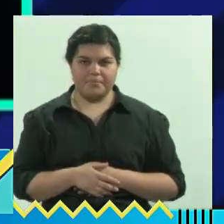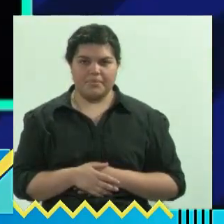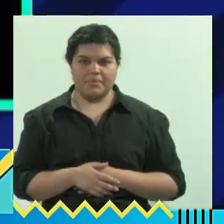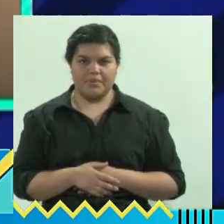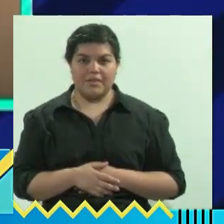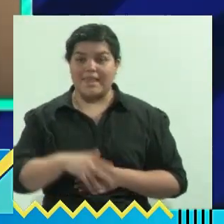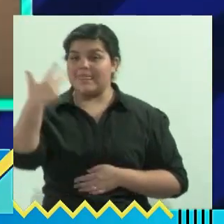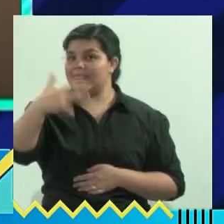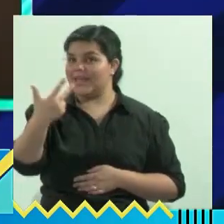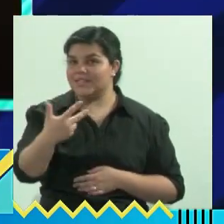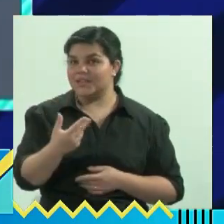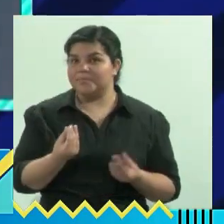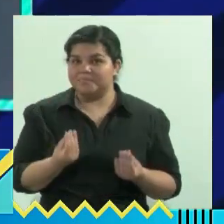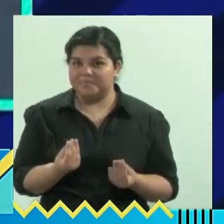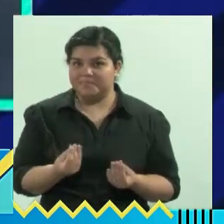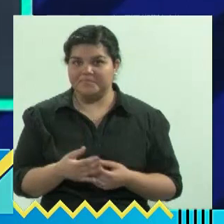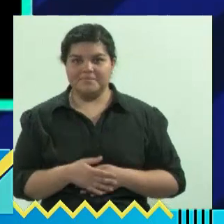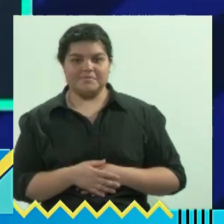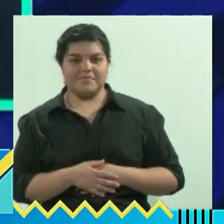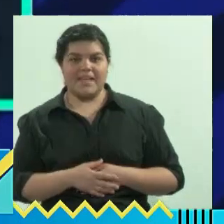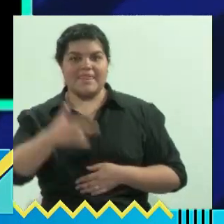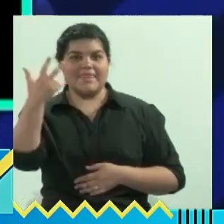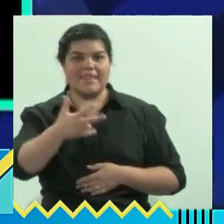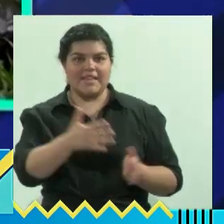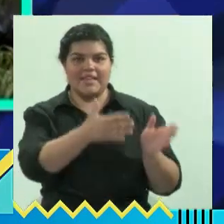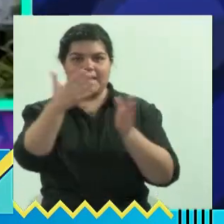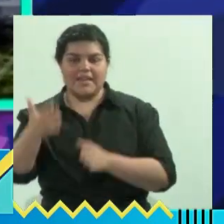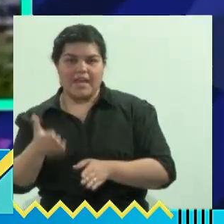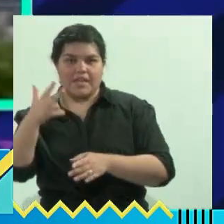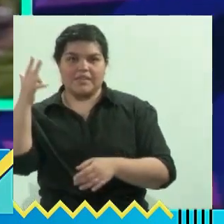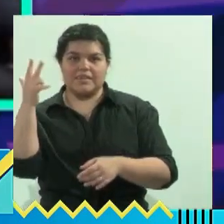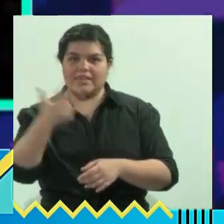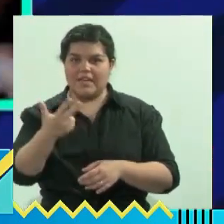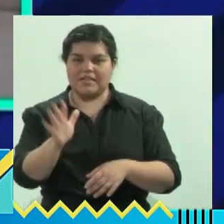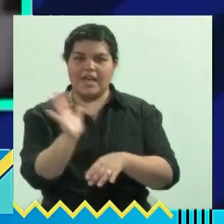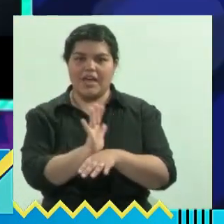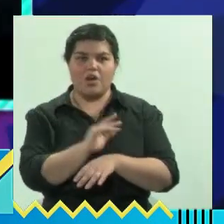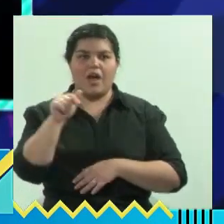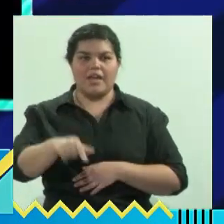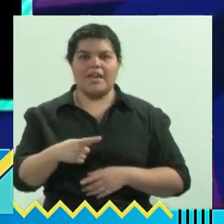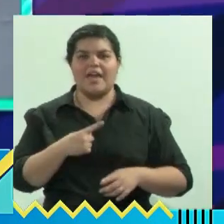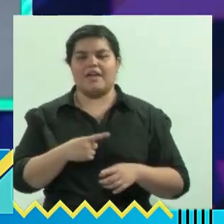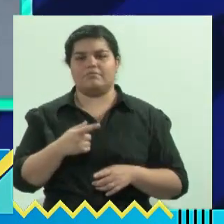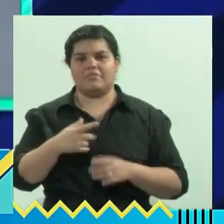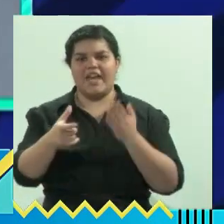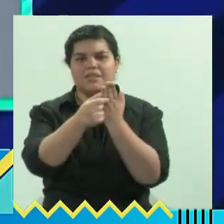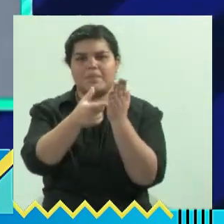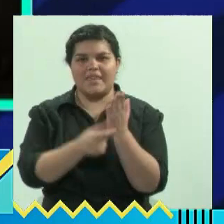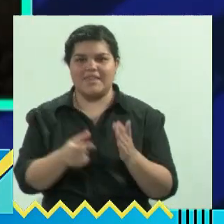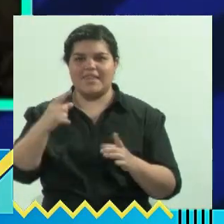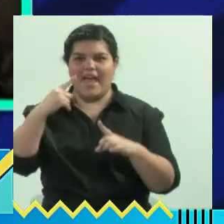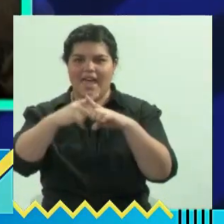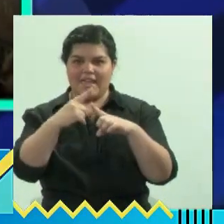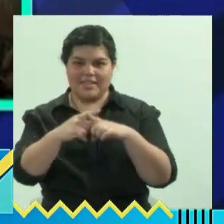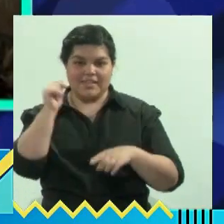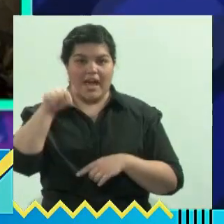Lo tercero que vamos a ver va a ser el tercer capítulo de la temporada 10 de Los Expedientes X, estrenado en el 2016. En